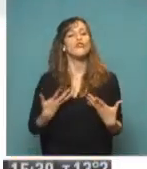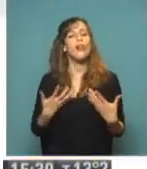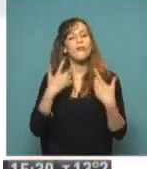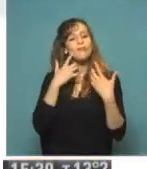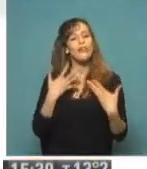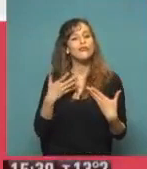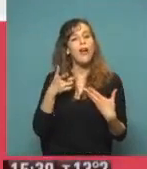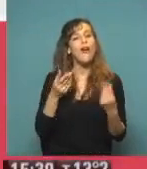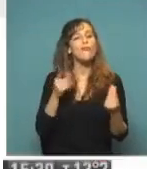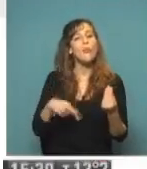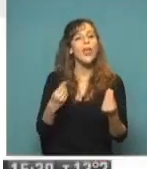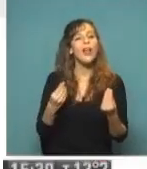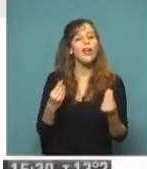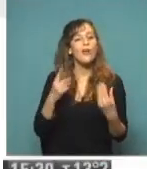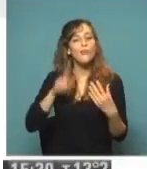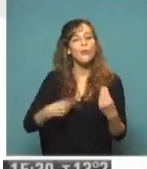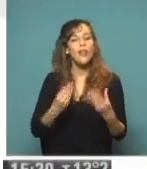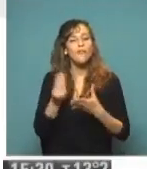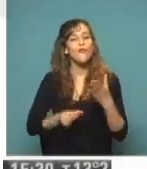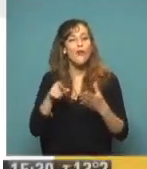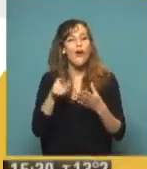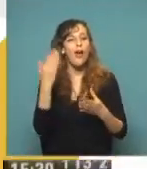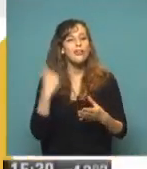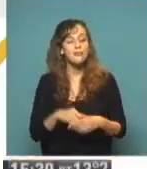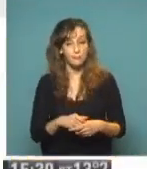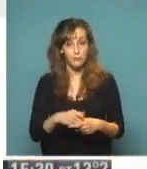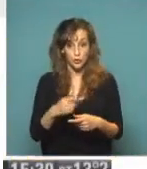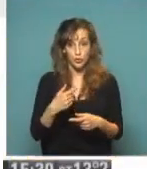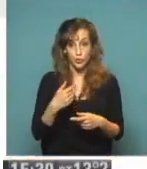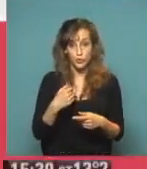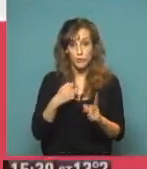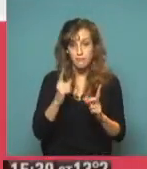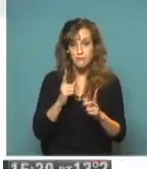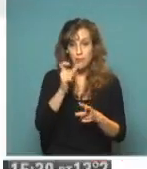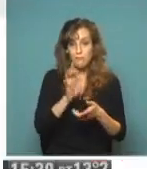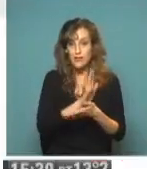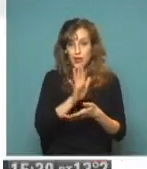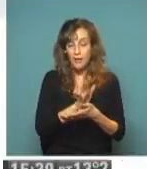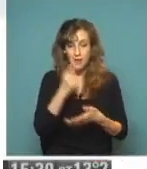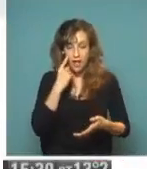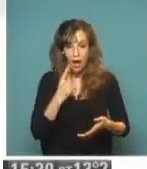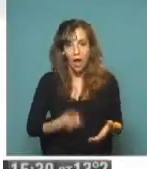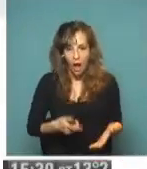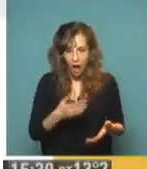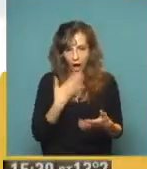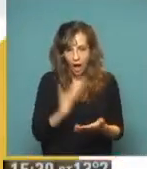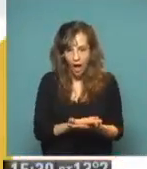con formas así llegaste a nosotros mismos? Hice a unos personajes, no sé si lo llegan a ver. ¡Ah, wow, no!